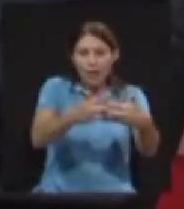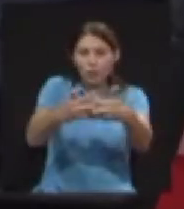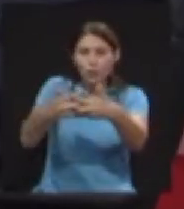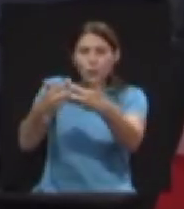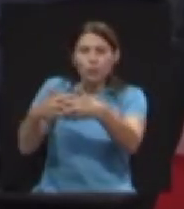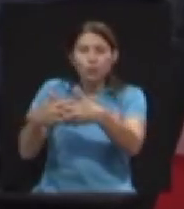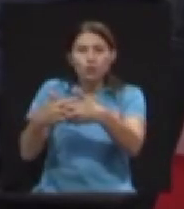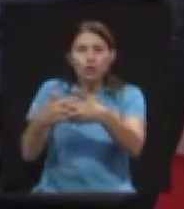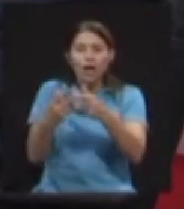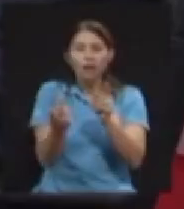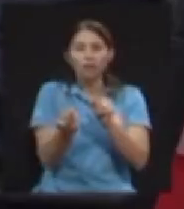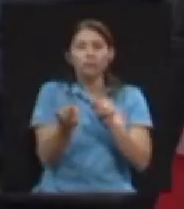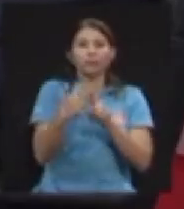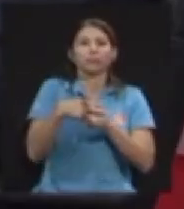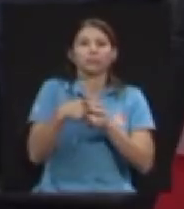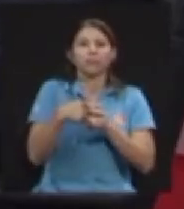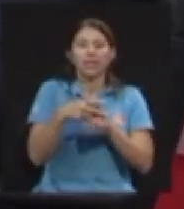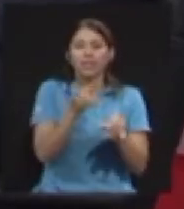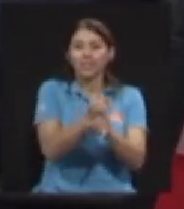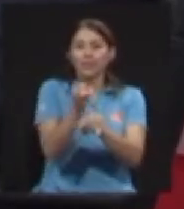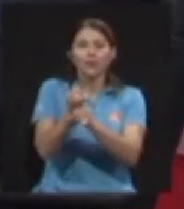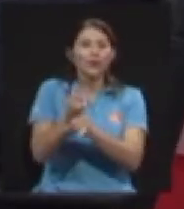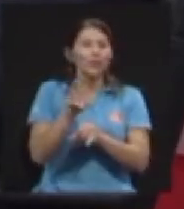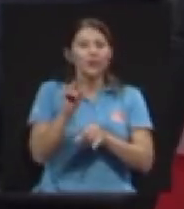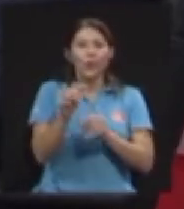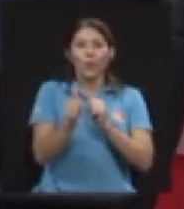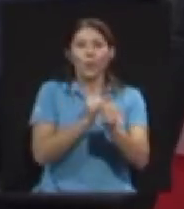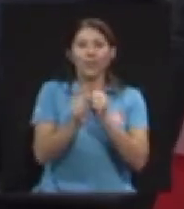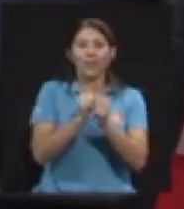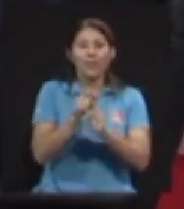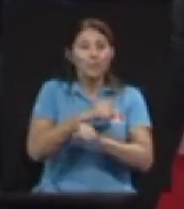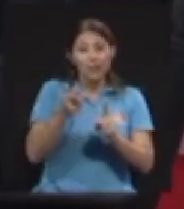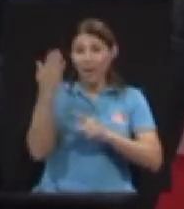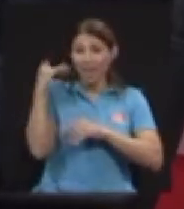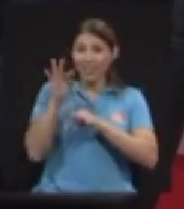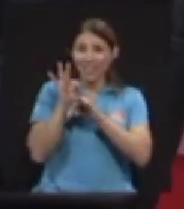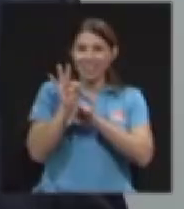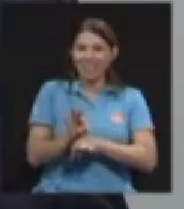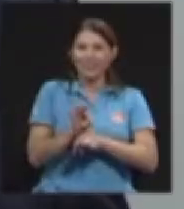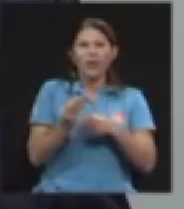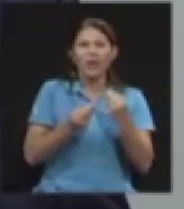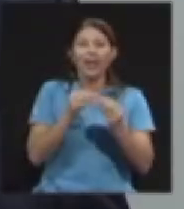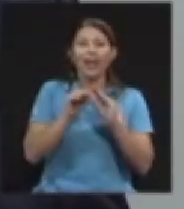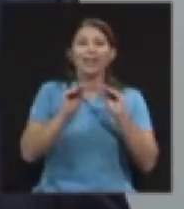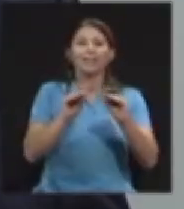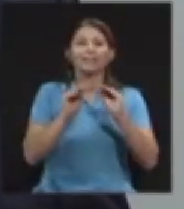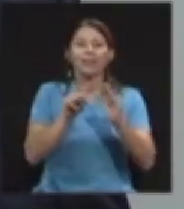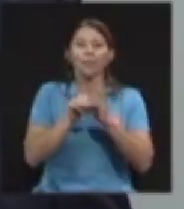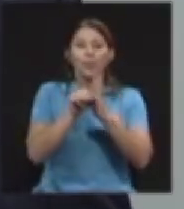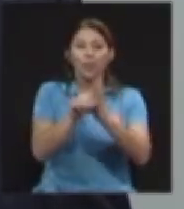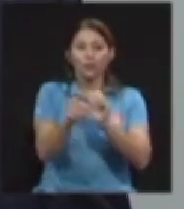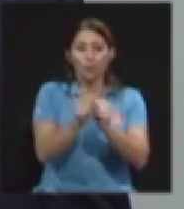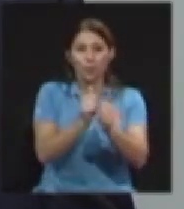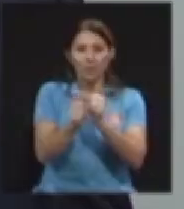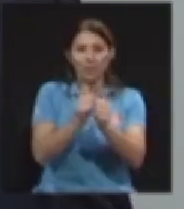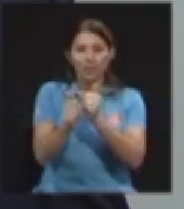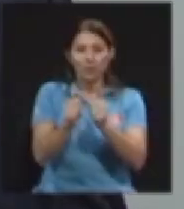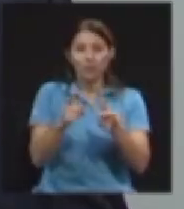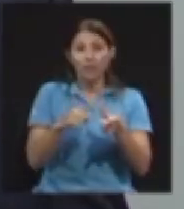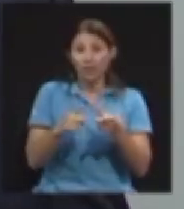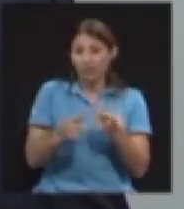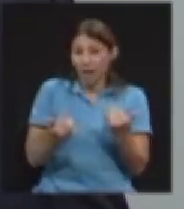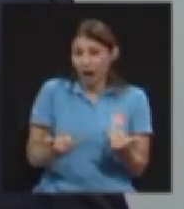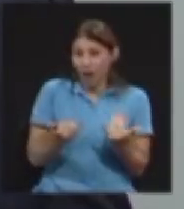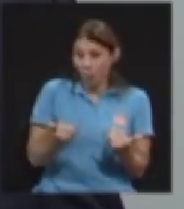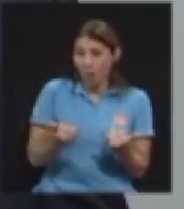en situaciones no competitivas, cuando la tradición era enseñe modelos competitivos. Entonces parece muy razonable ahora,